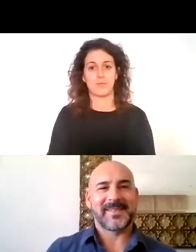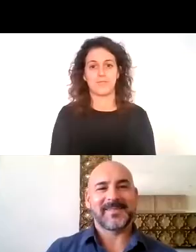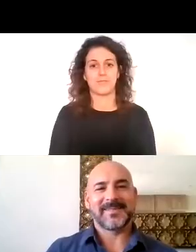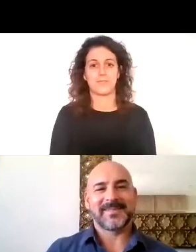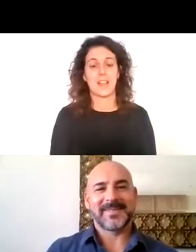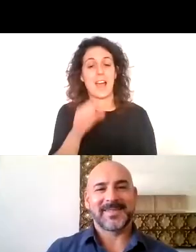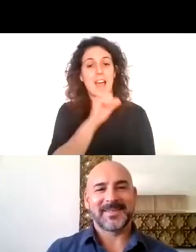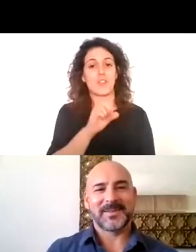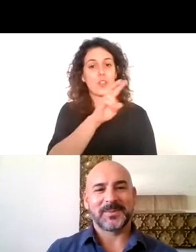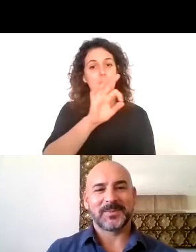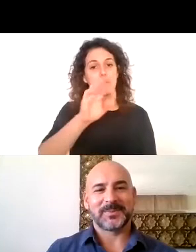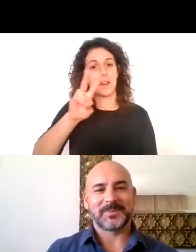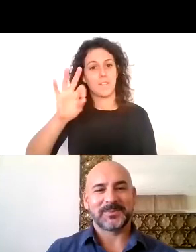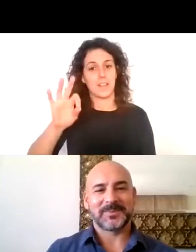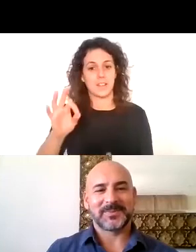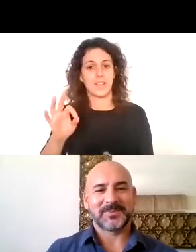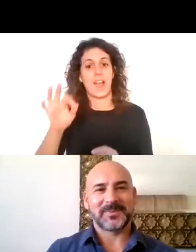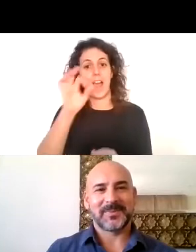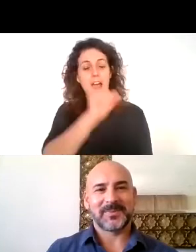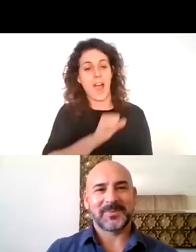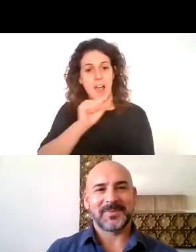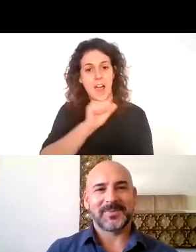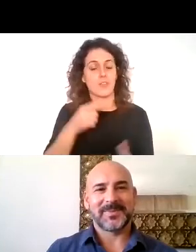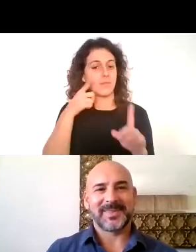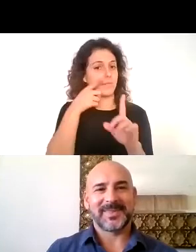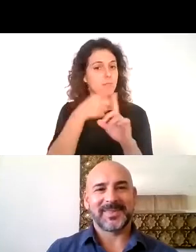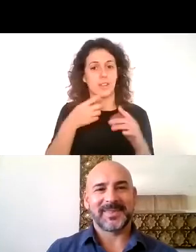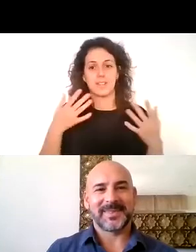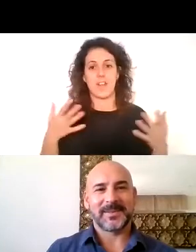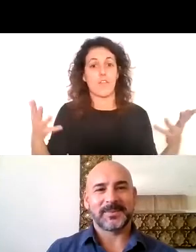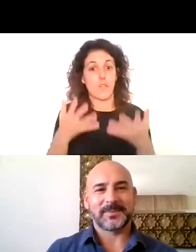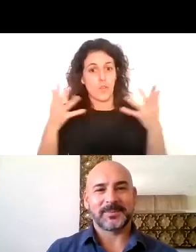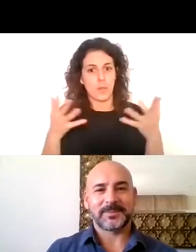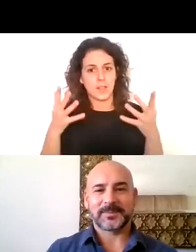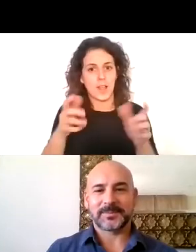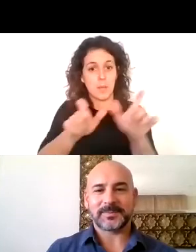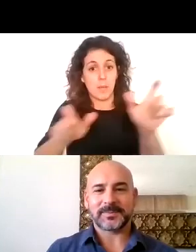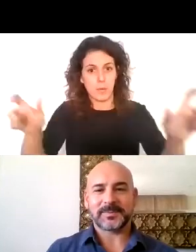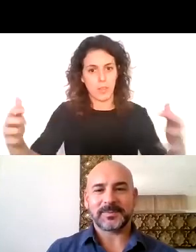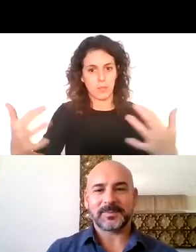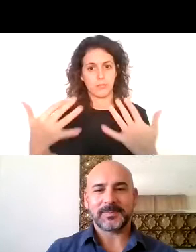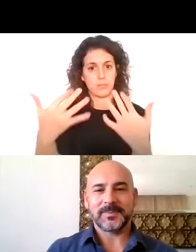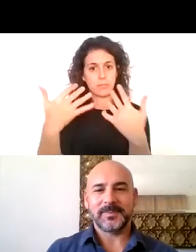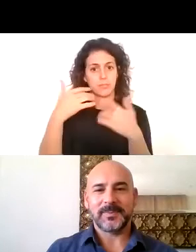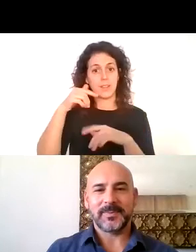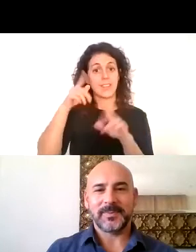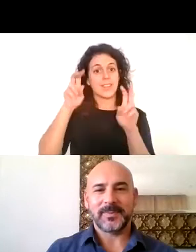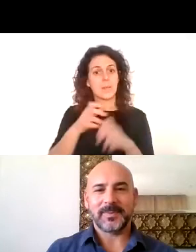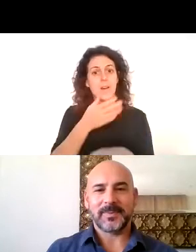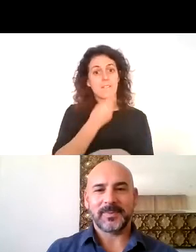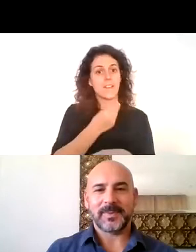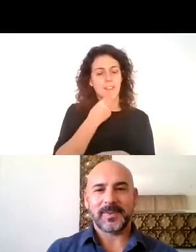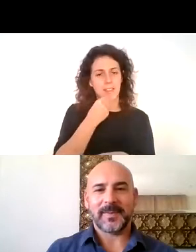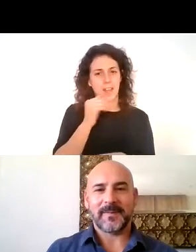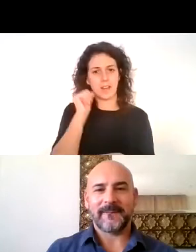2020 será un año dedicado especialmente a fomentar y a acercar a la población no solo la belleza y riqueza